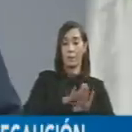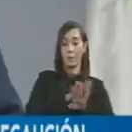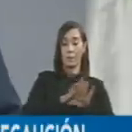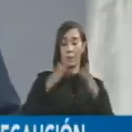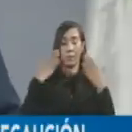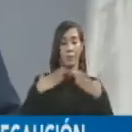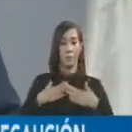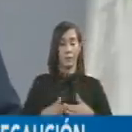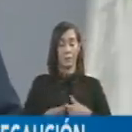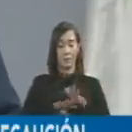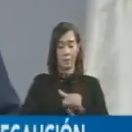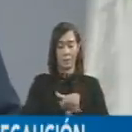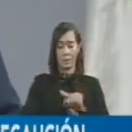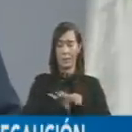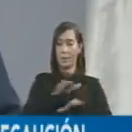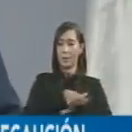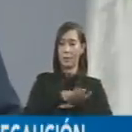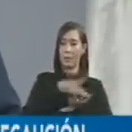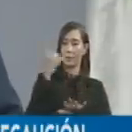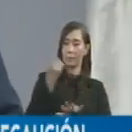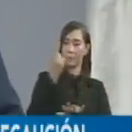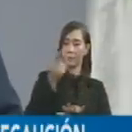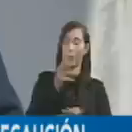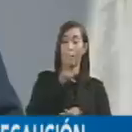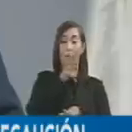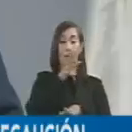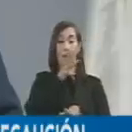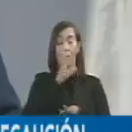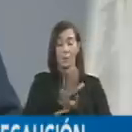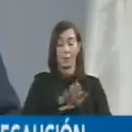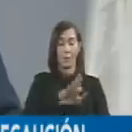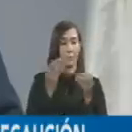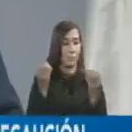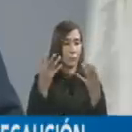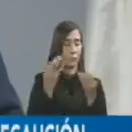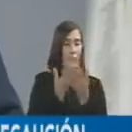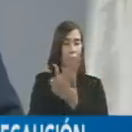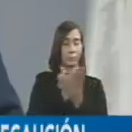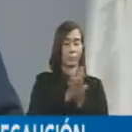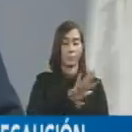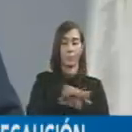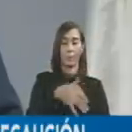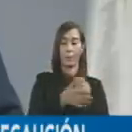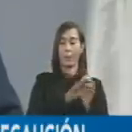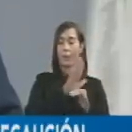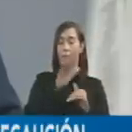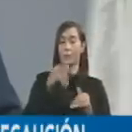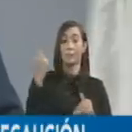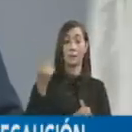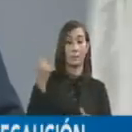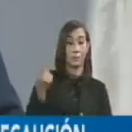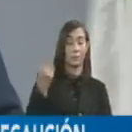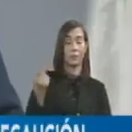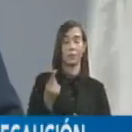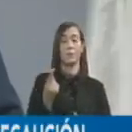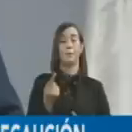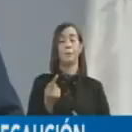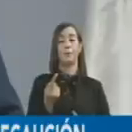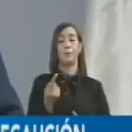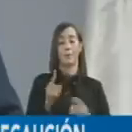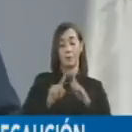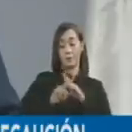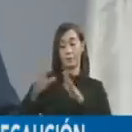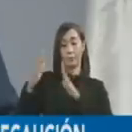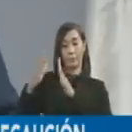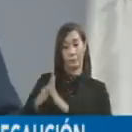física, con lavado frecuente de las manos, con agua y jabón abundante, en todas las circunstancias, al salir